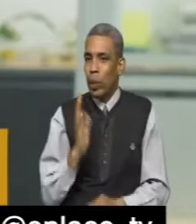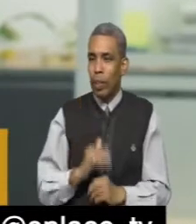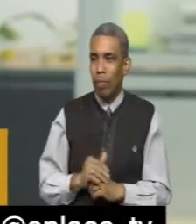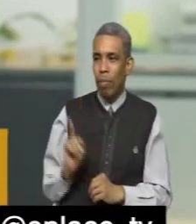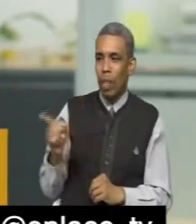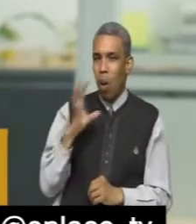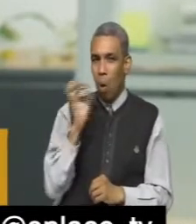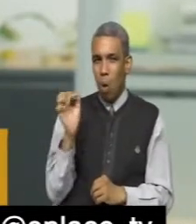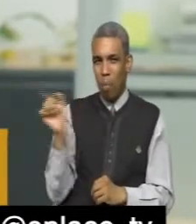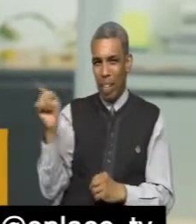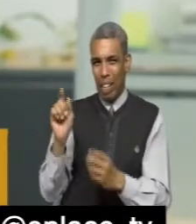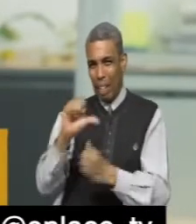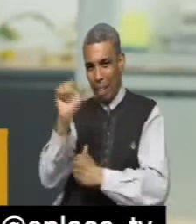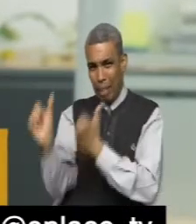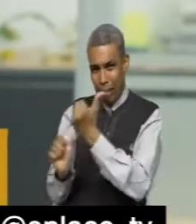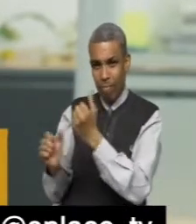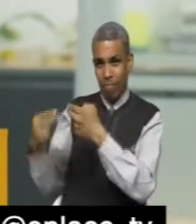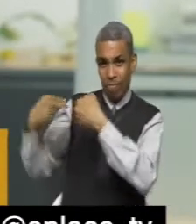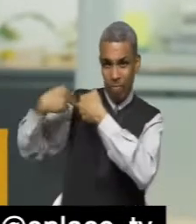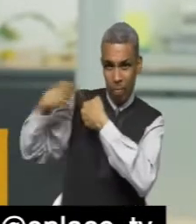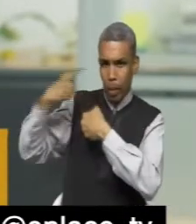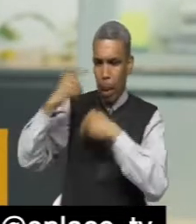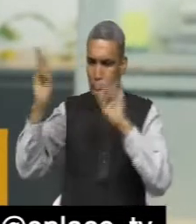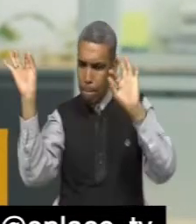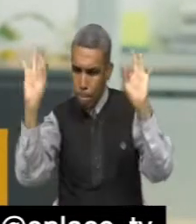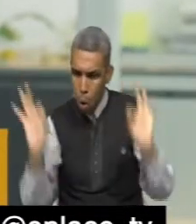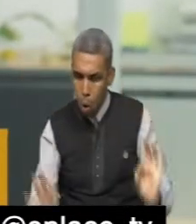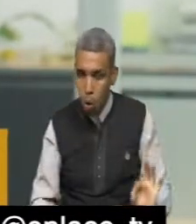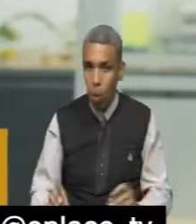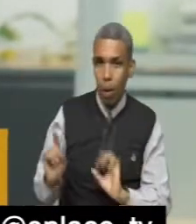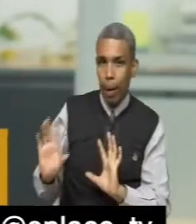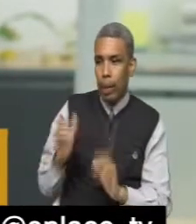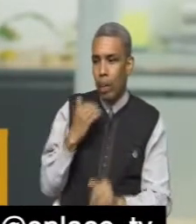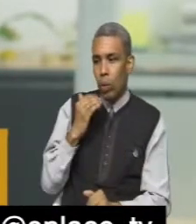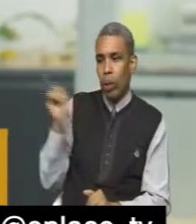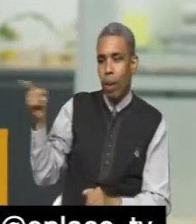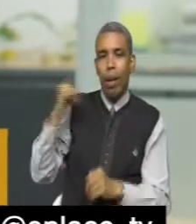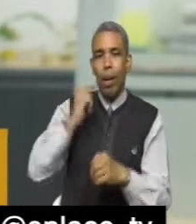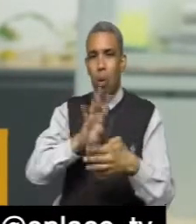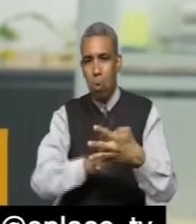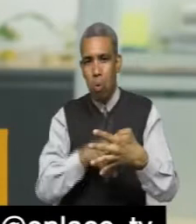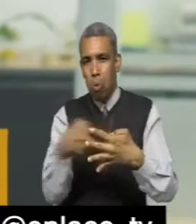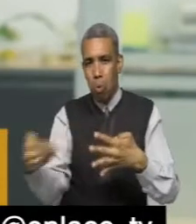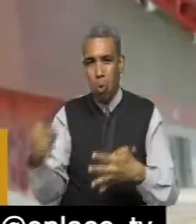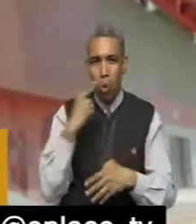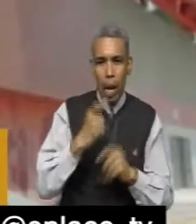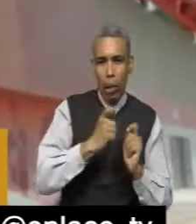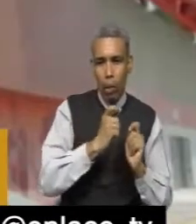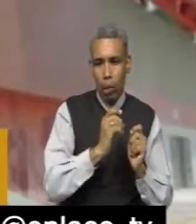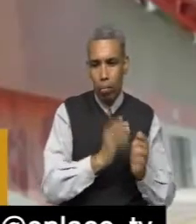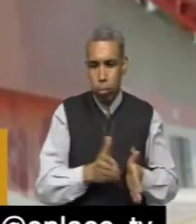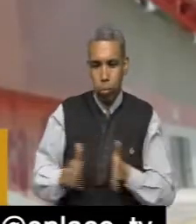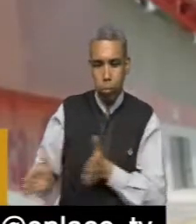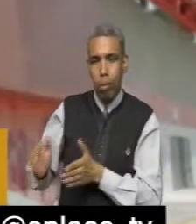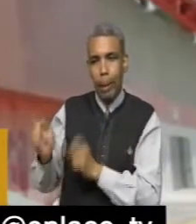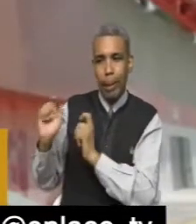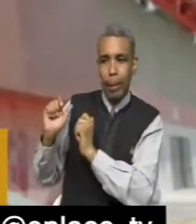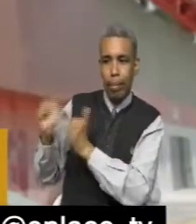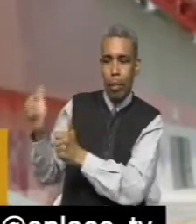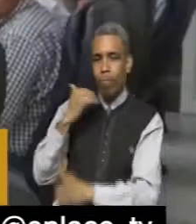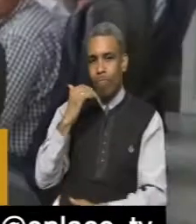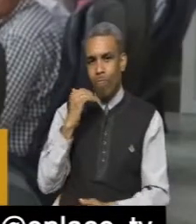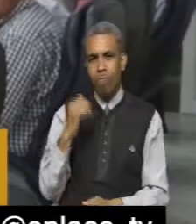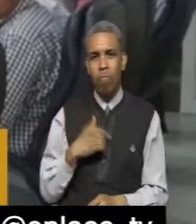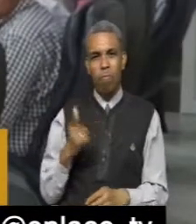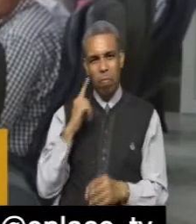Estamos en esa situación tratando de cumplir con los máximos de los compromisos que tenemos. Y ha recordado el maestro alguna de sus